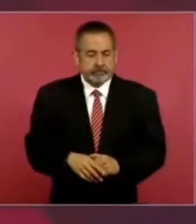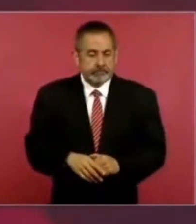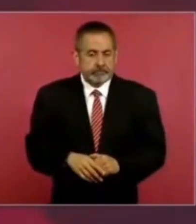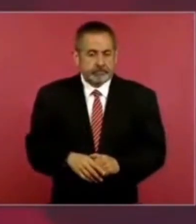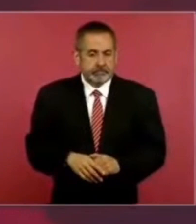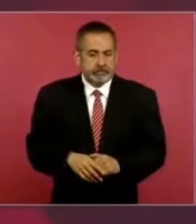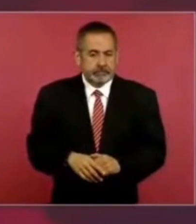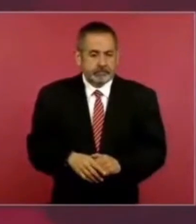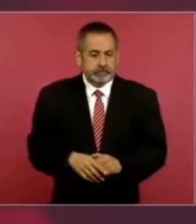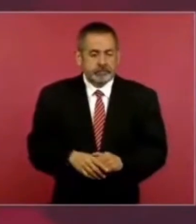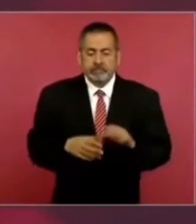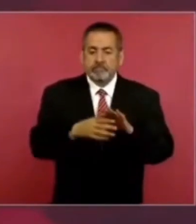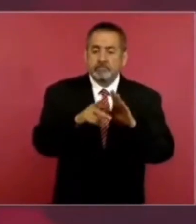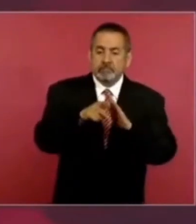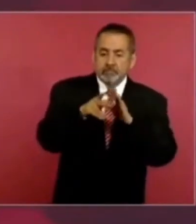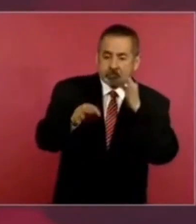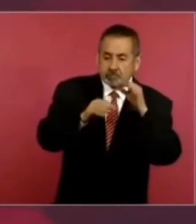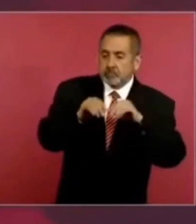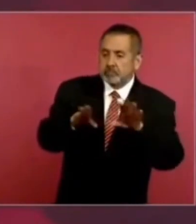por otro camino,